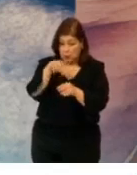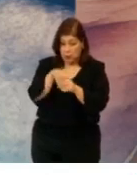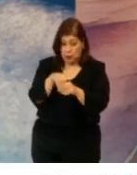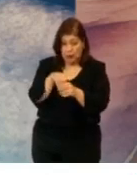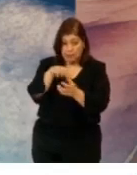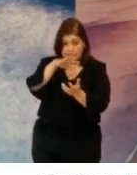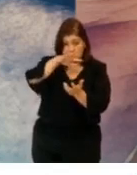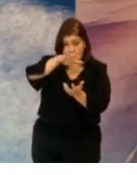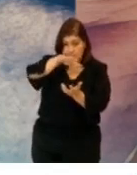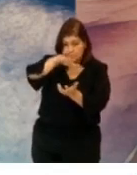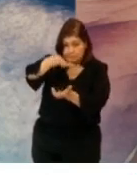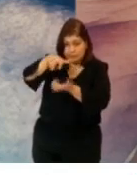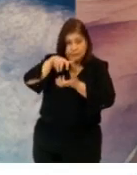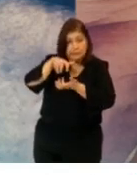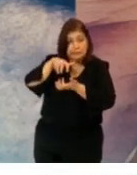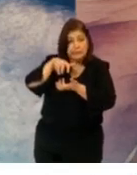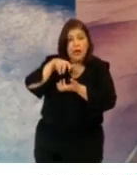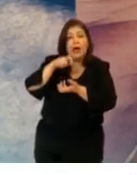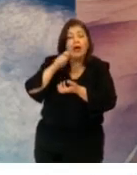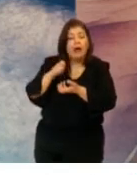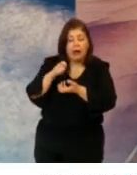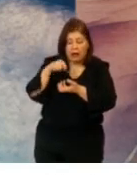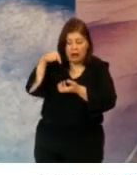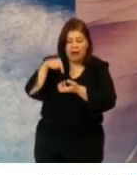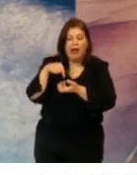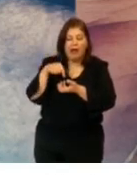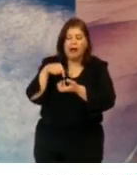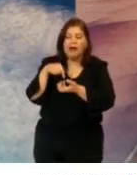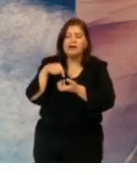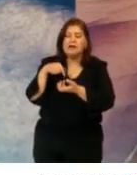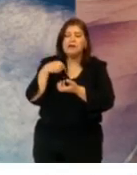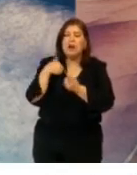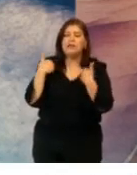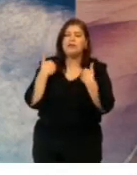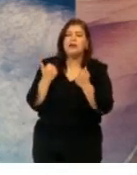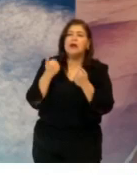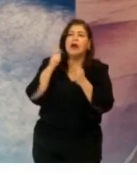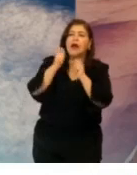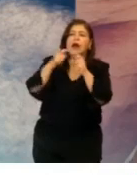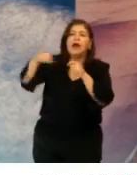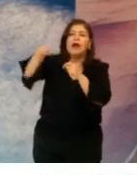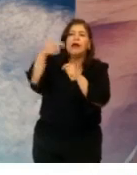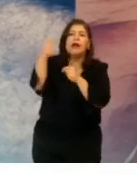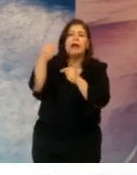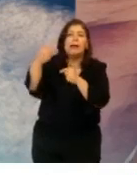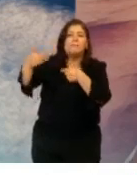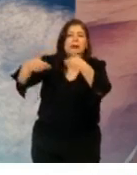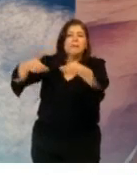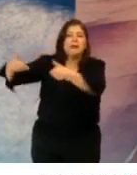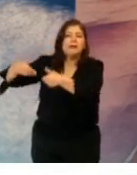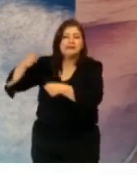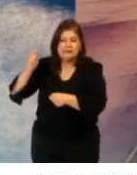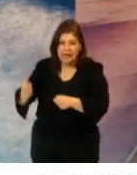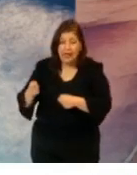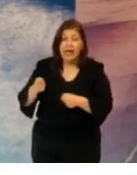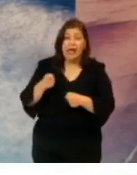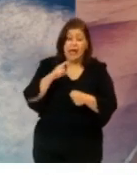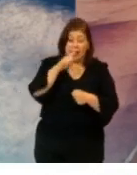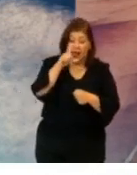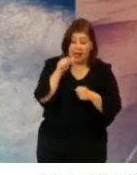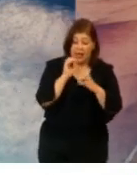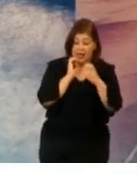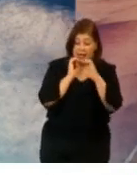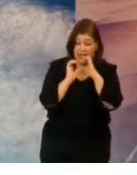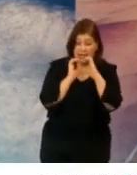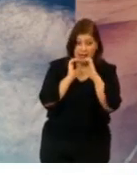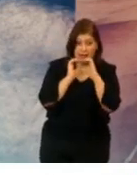es capaz de entender cuál es el mercado. Y a través de la comunicación